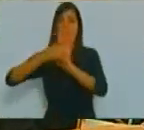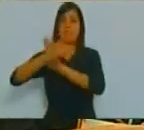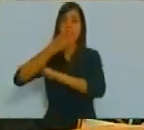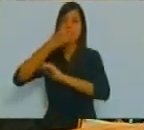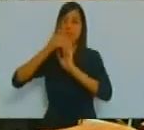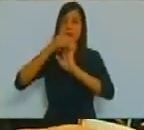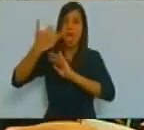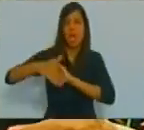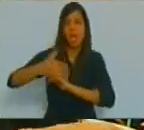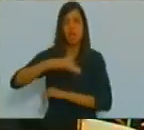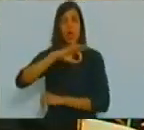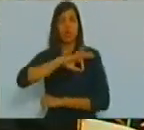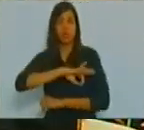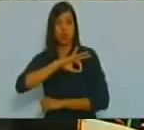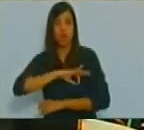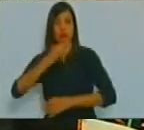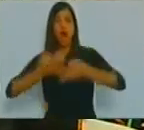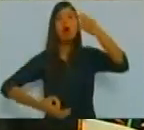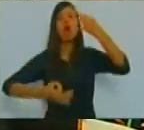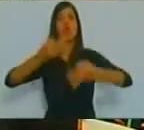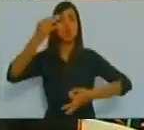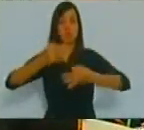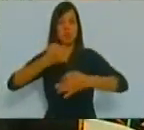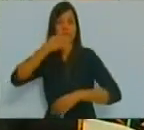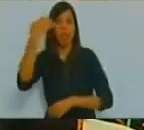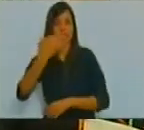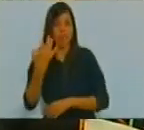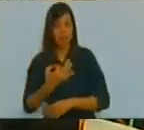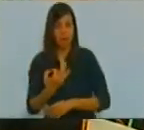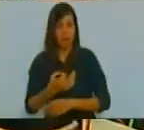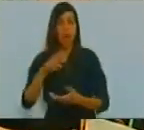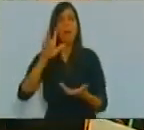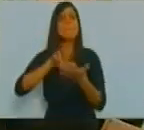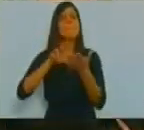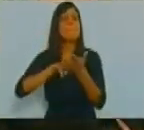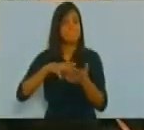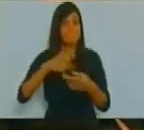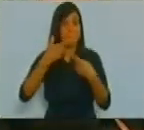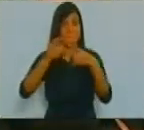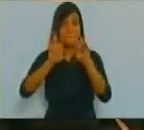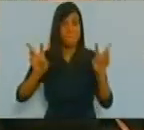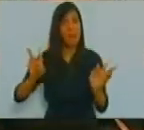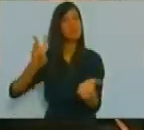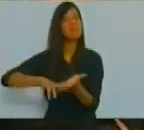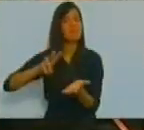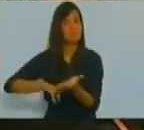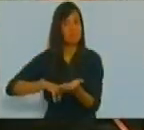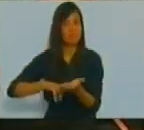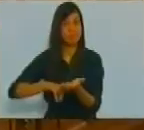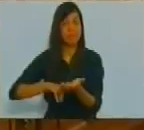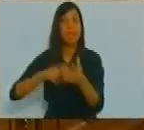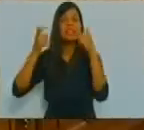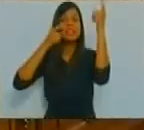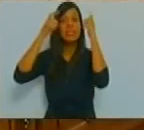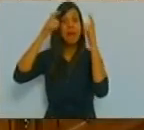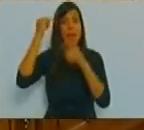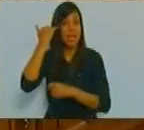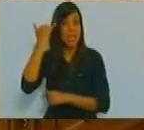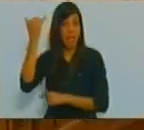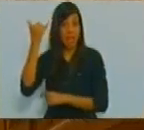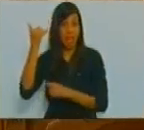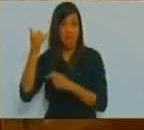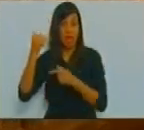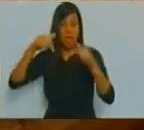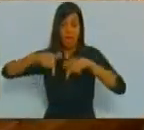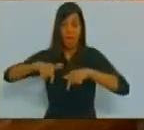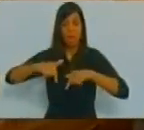social de justicia y de paz y es con xavi escoge